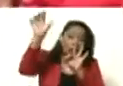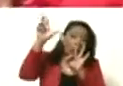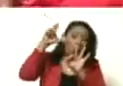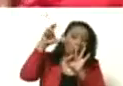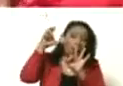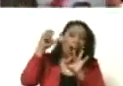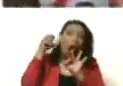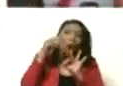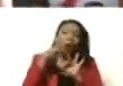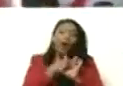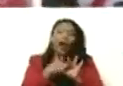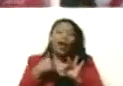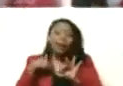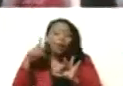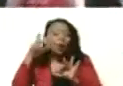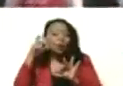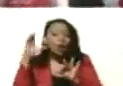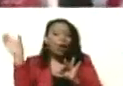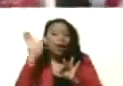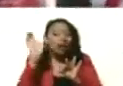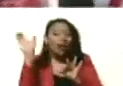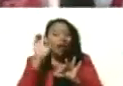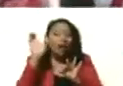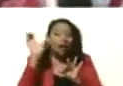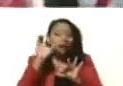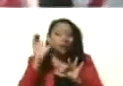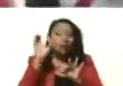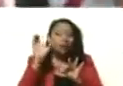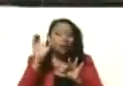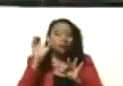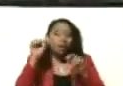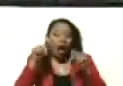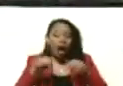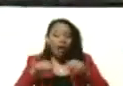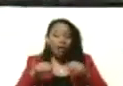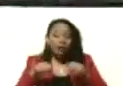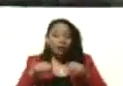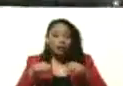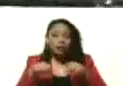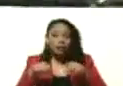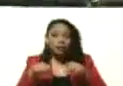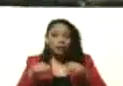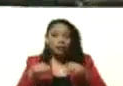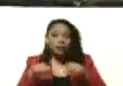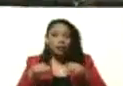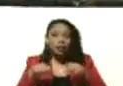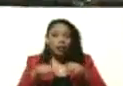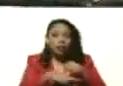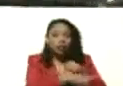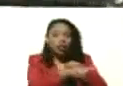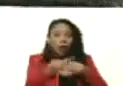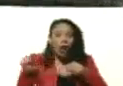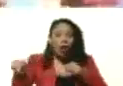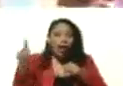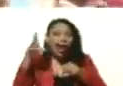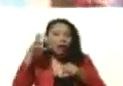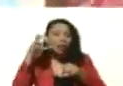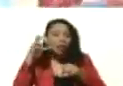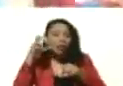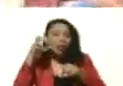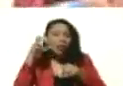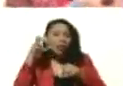Bueno, queremos escucharlos en Caracas. Los que están aquí abajo. Los que están aquí abajo. Queremos escucharlos